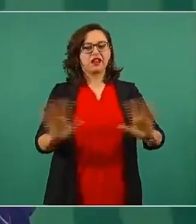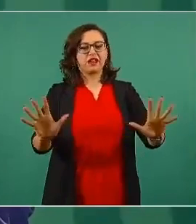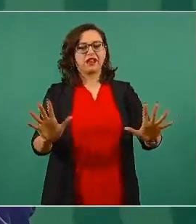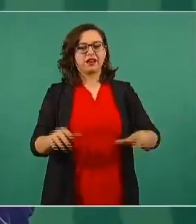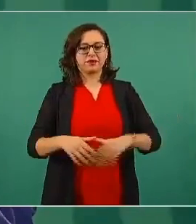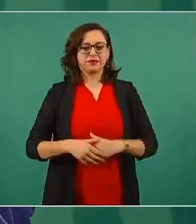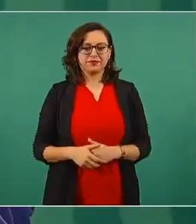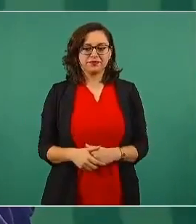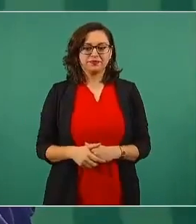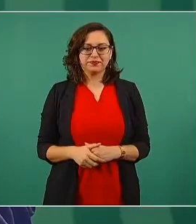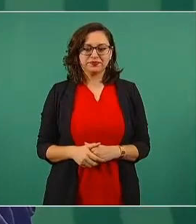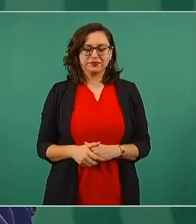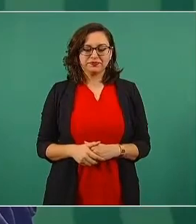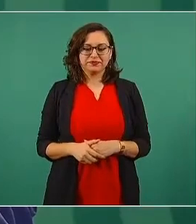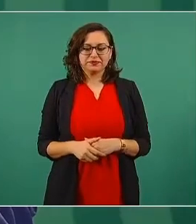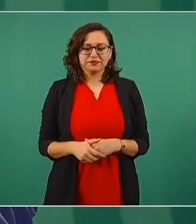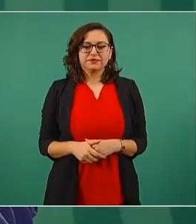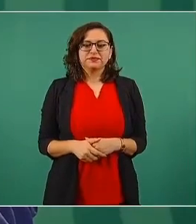Realmente,